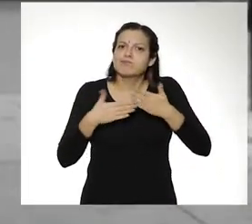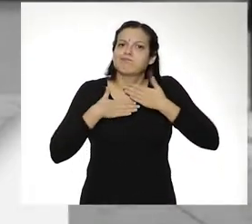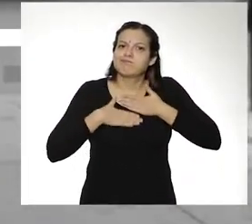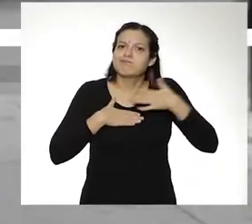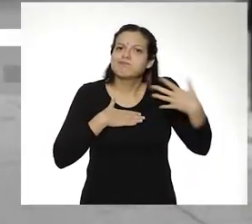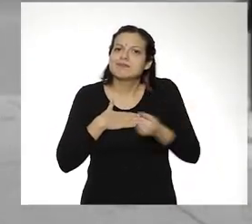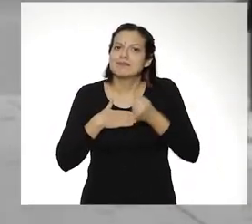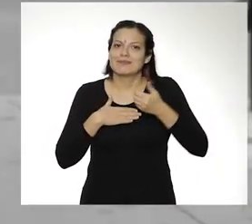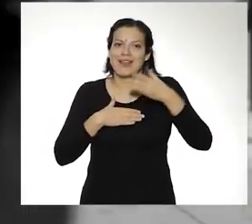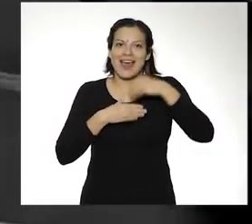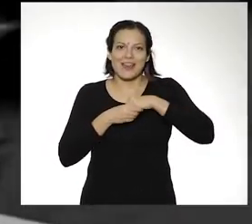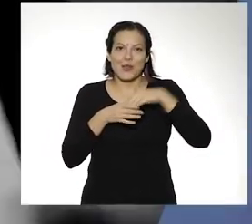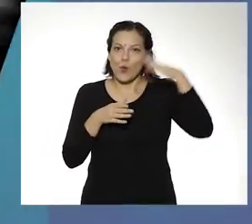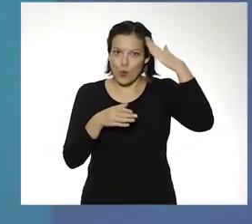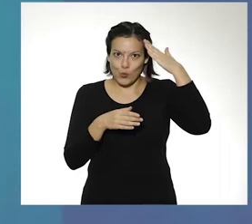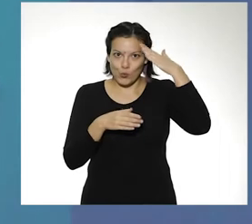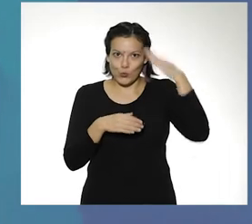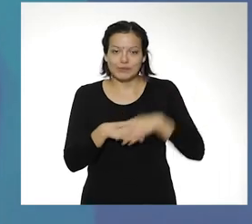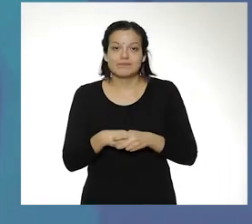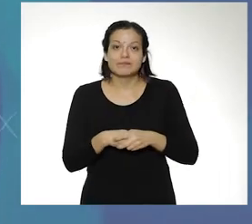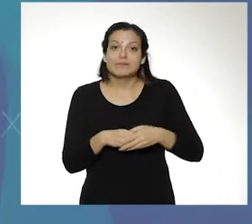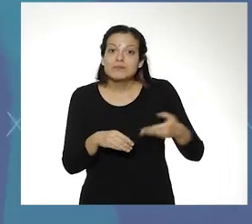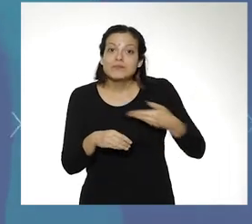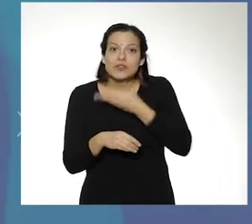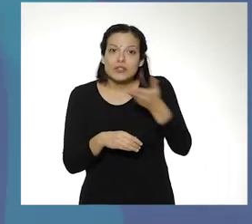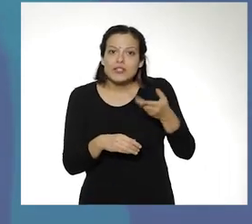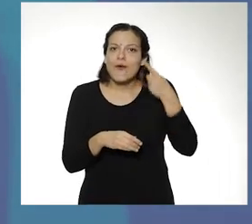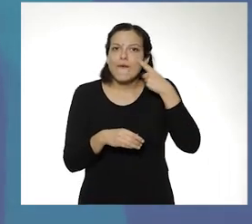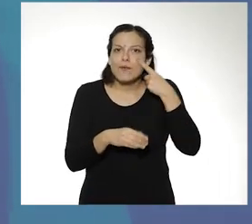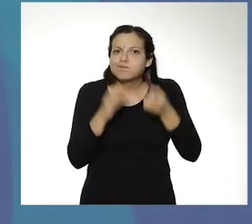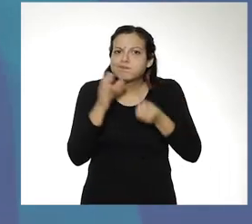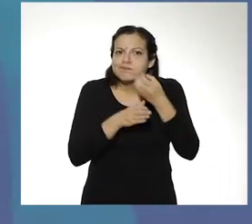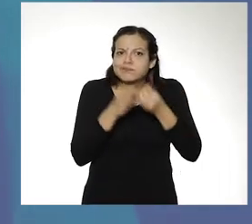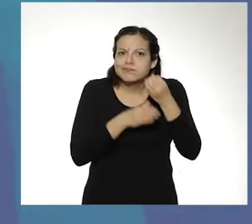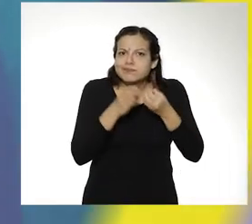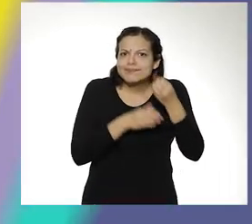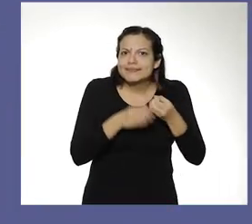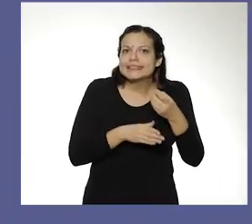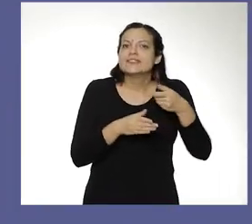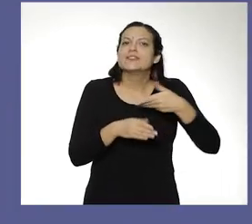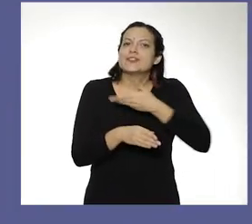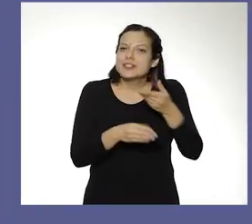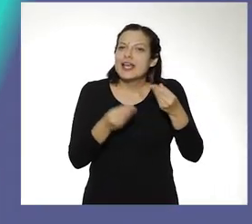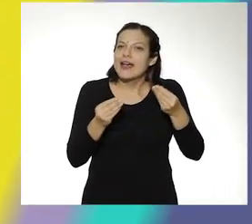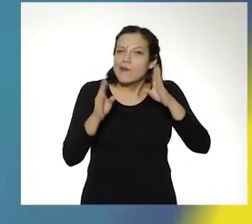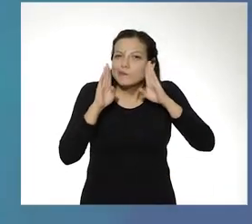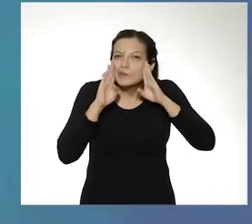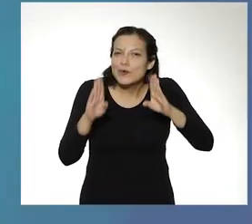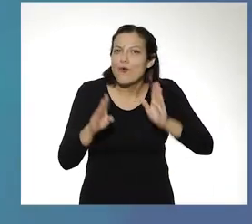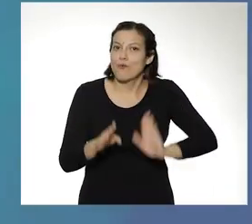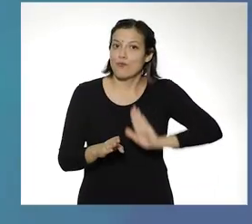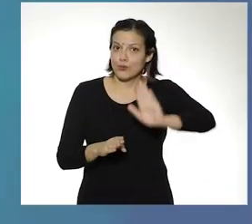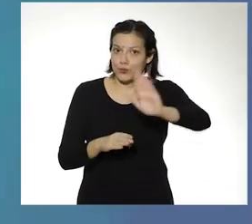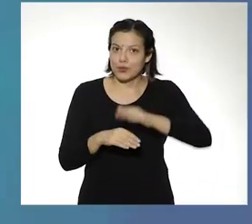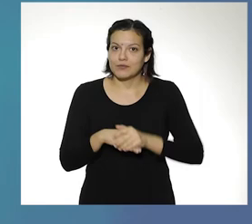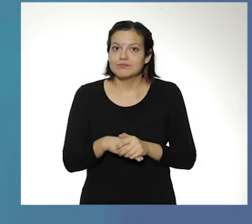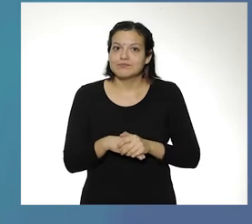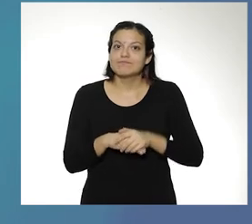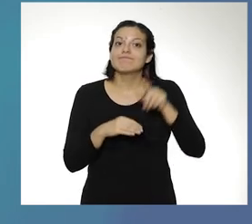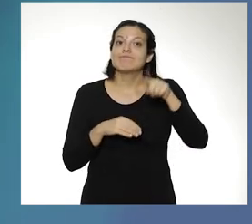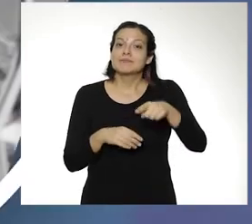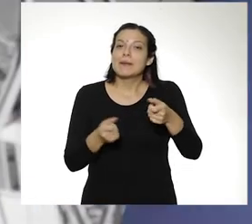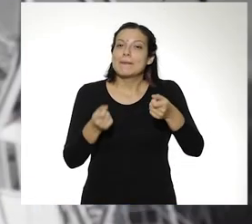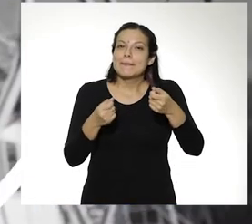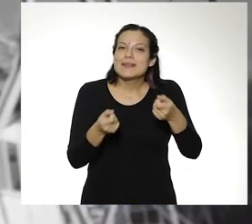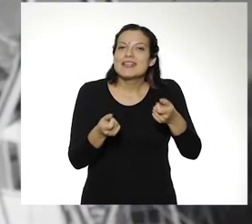nuestra cultura. Una sociedad que produce conocimiento es una sociedad que apuesta al futuro. Para eso sirve la mirada